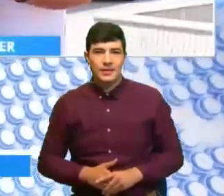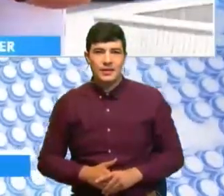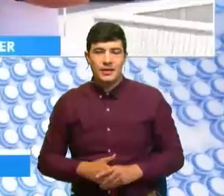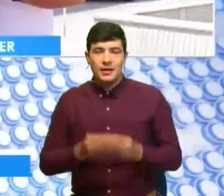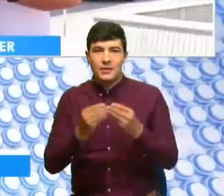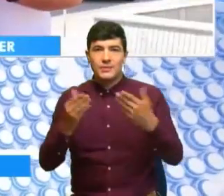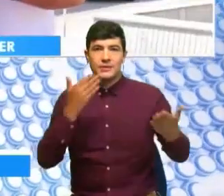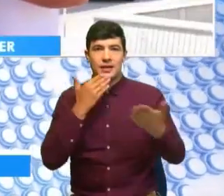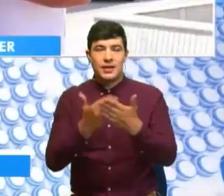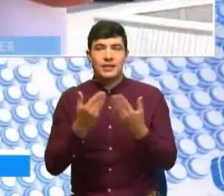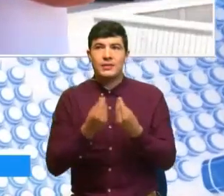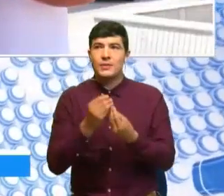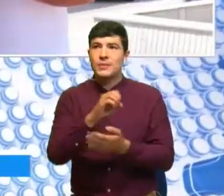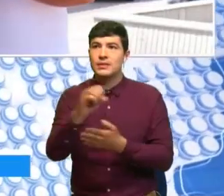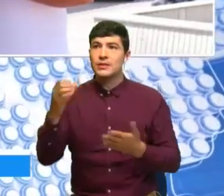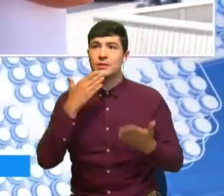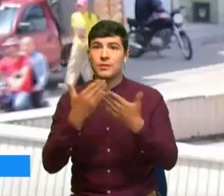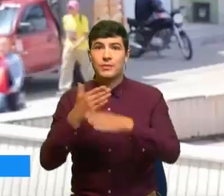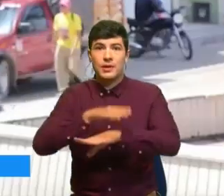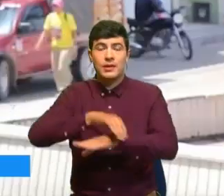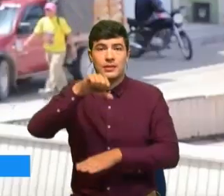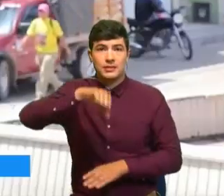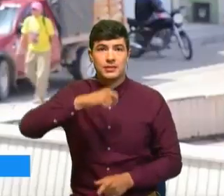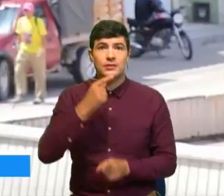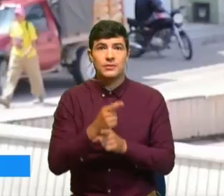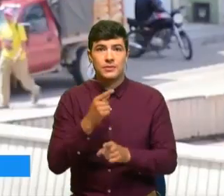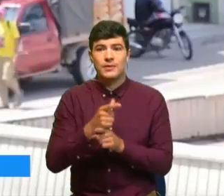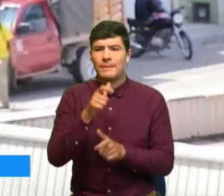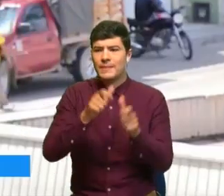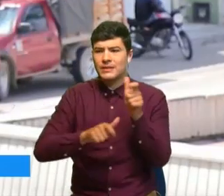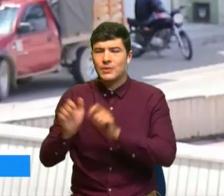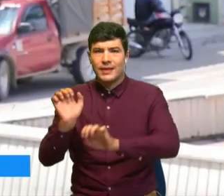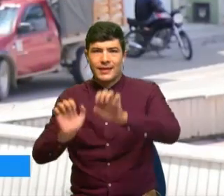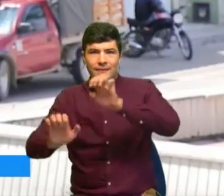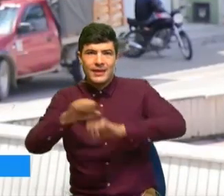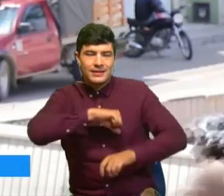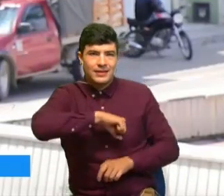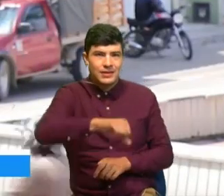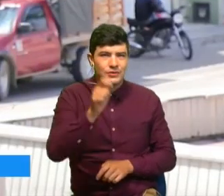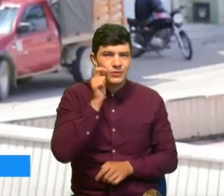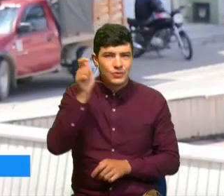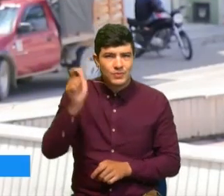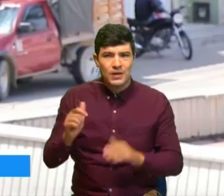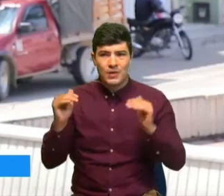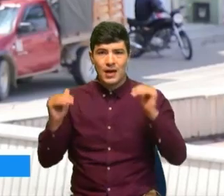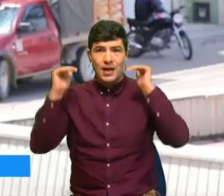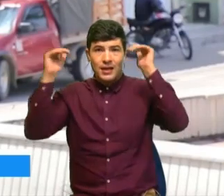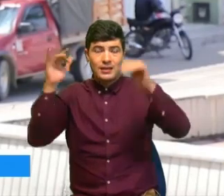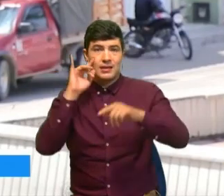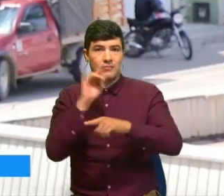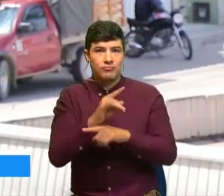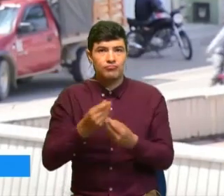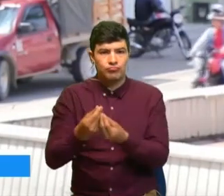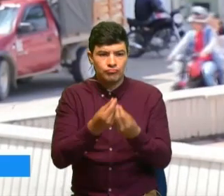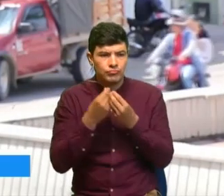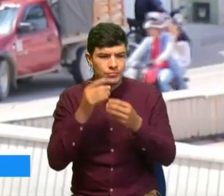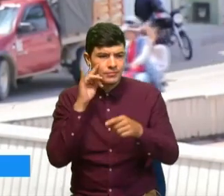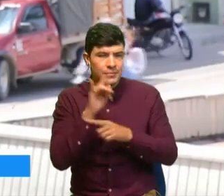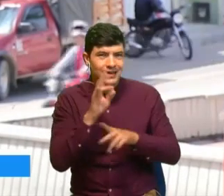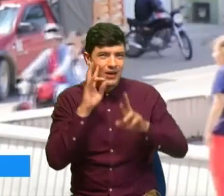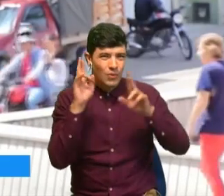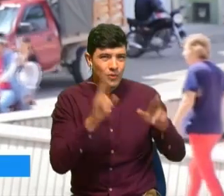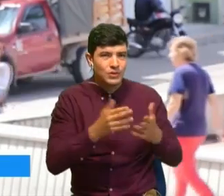gracias compañeros ingredientes muy buenas tardes defensores de derechos humanos y asimismo la alta consejería para la estabilización y consolidación